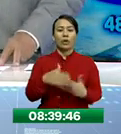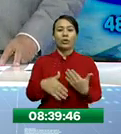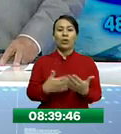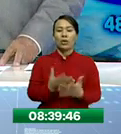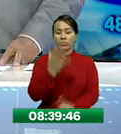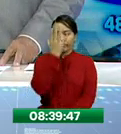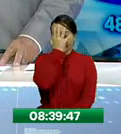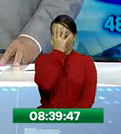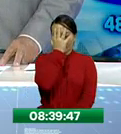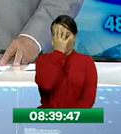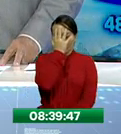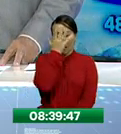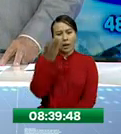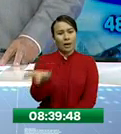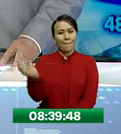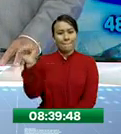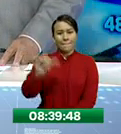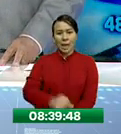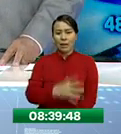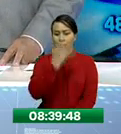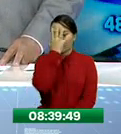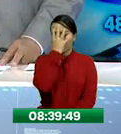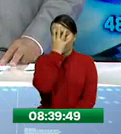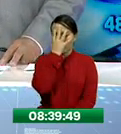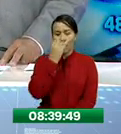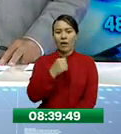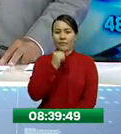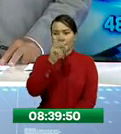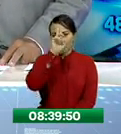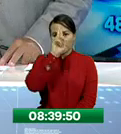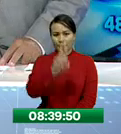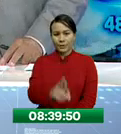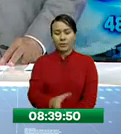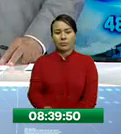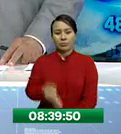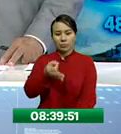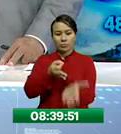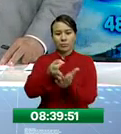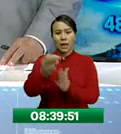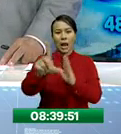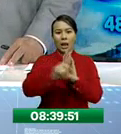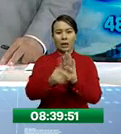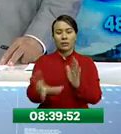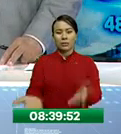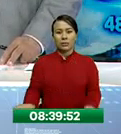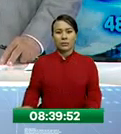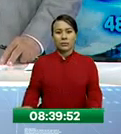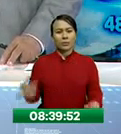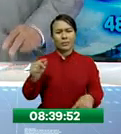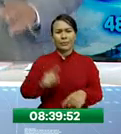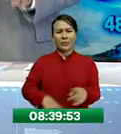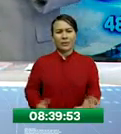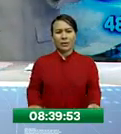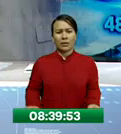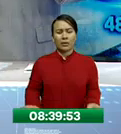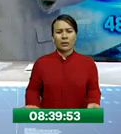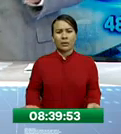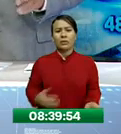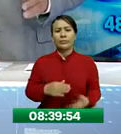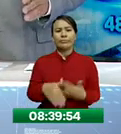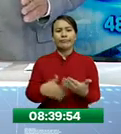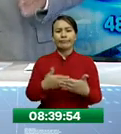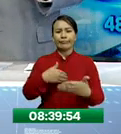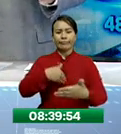vergüenza, el deshonor, la deslealtad institucional y salirse de todos los